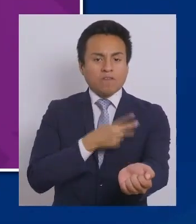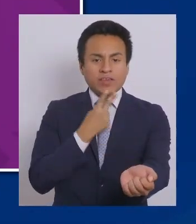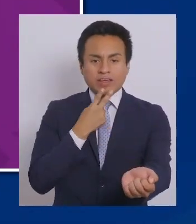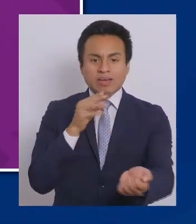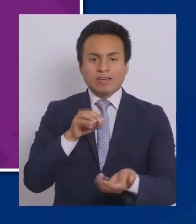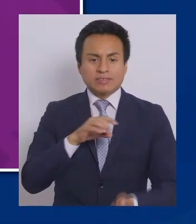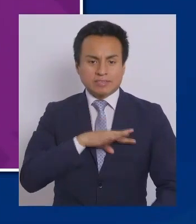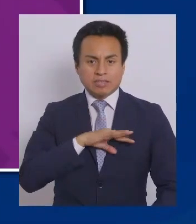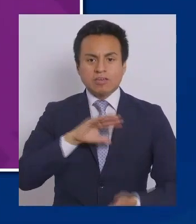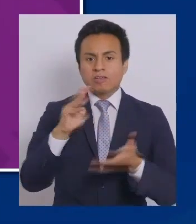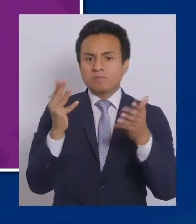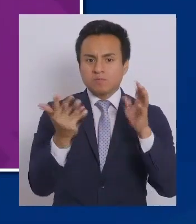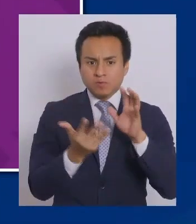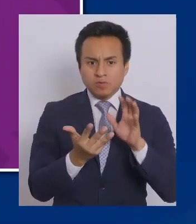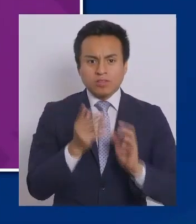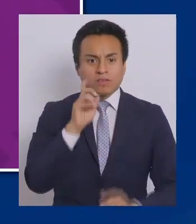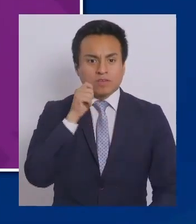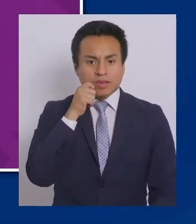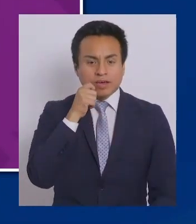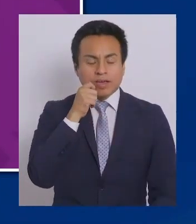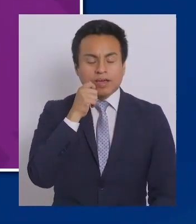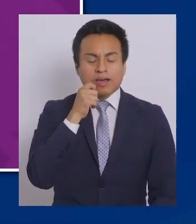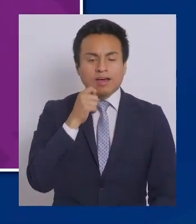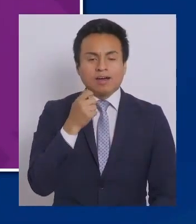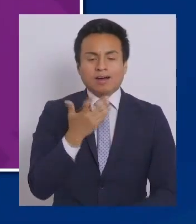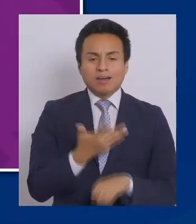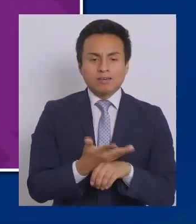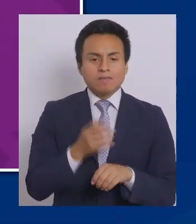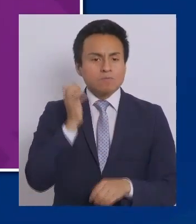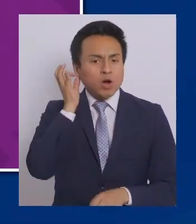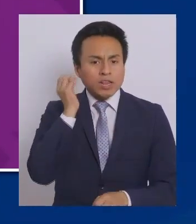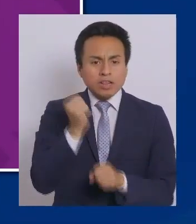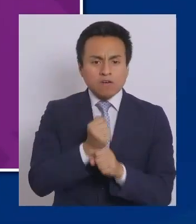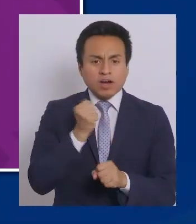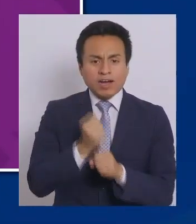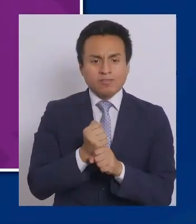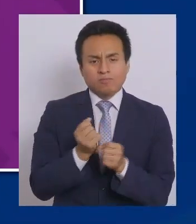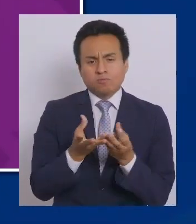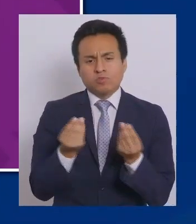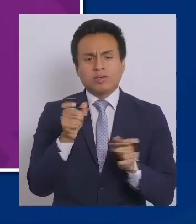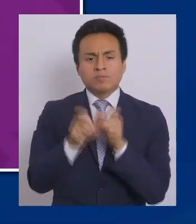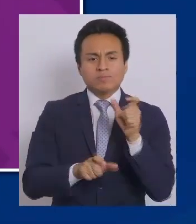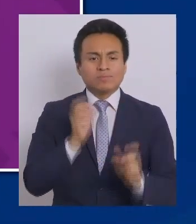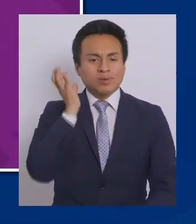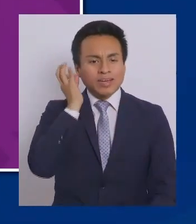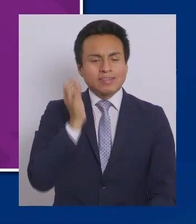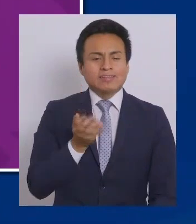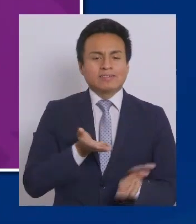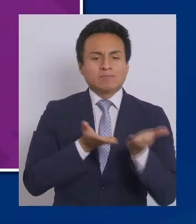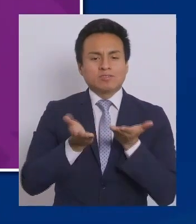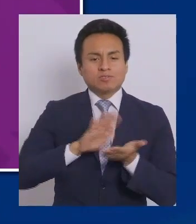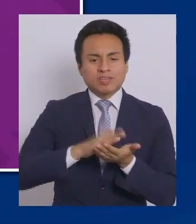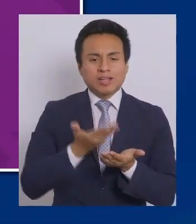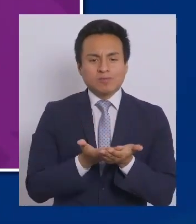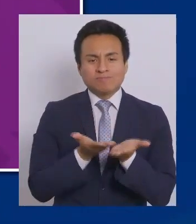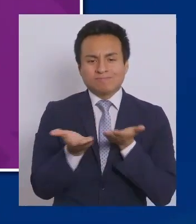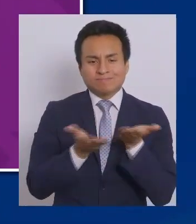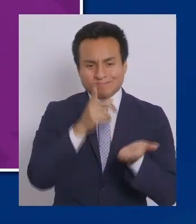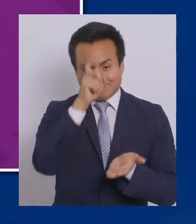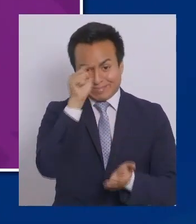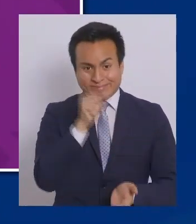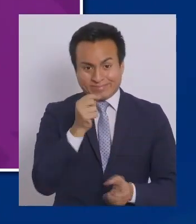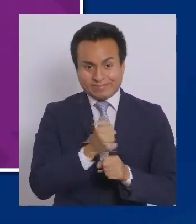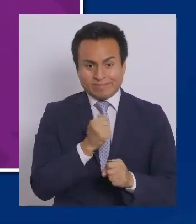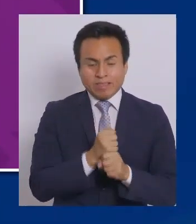chile y en el mundo y hay mucha mujer trabajando también en los servicios de salud y estamos muy